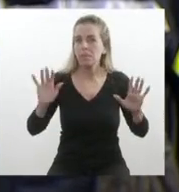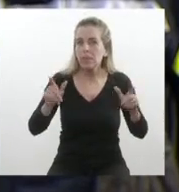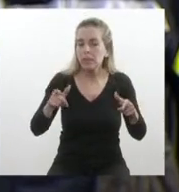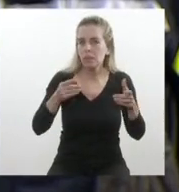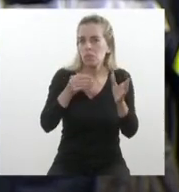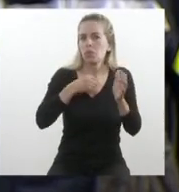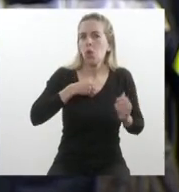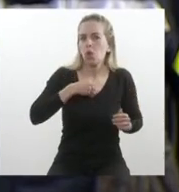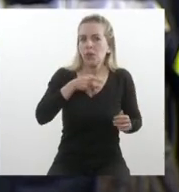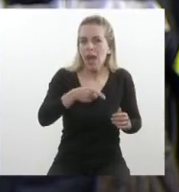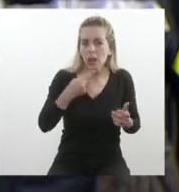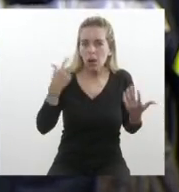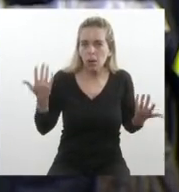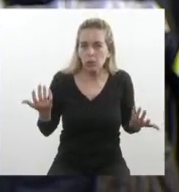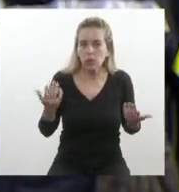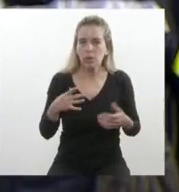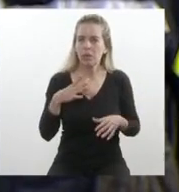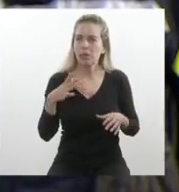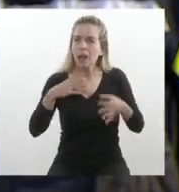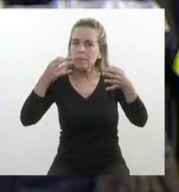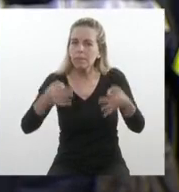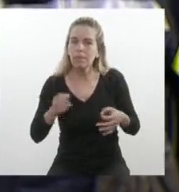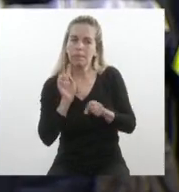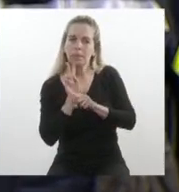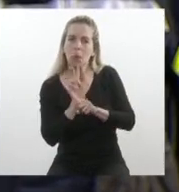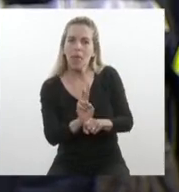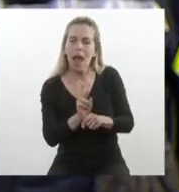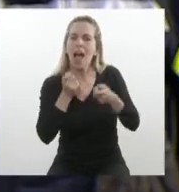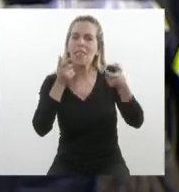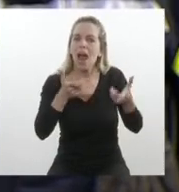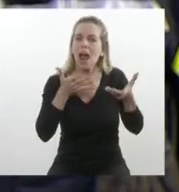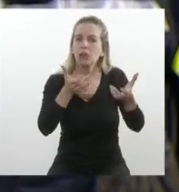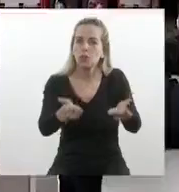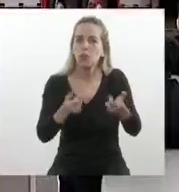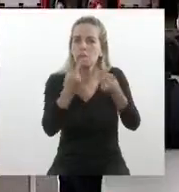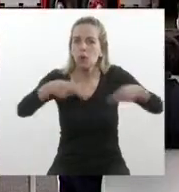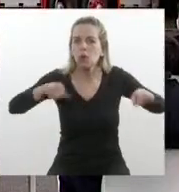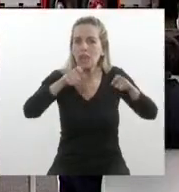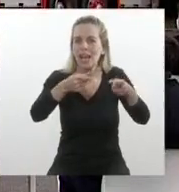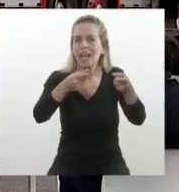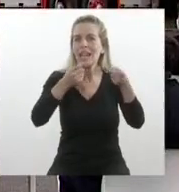descuidado darle los recursos necesarios para que eso pueda existir.